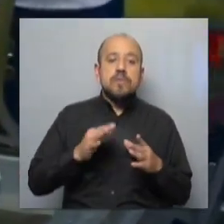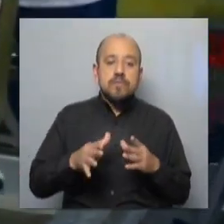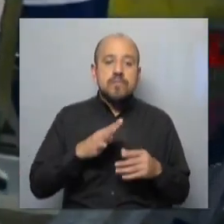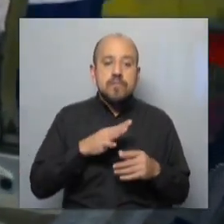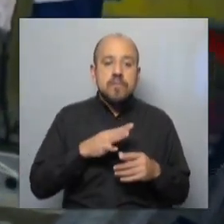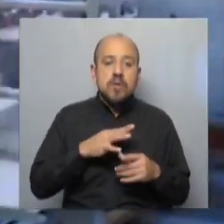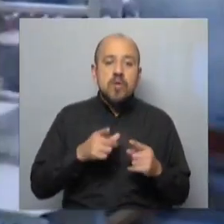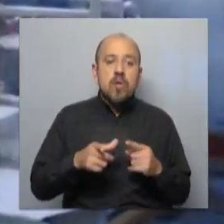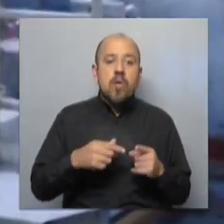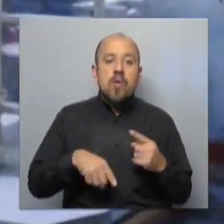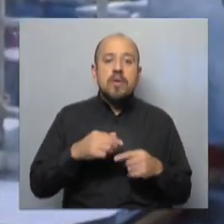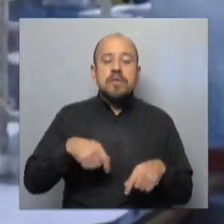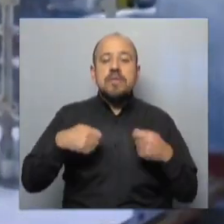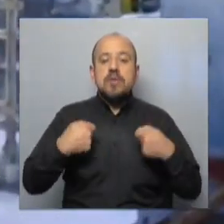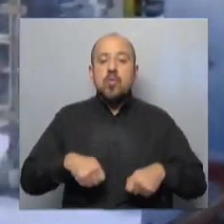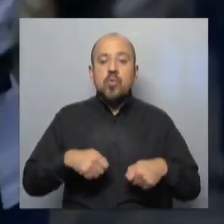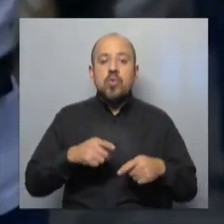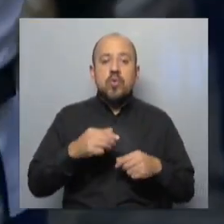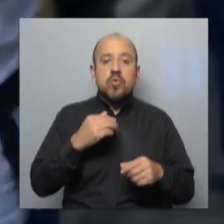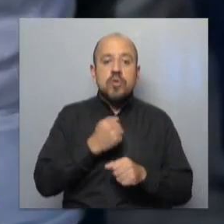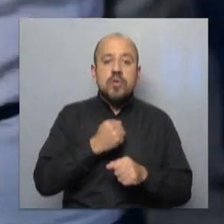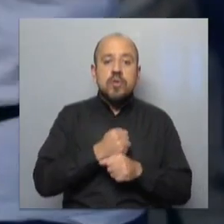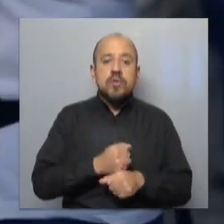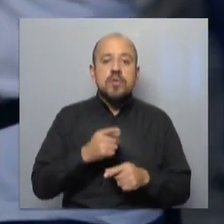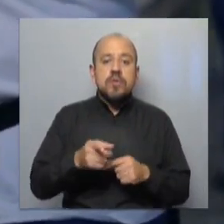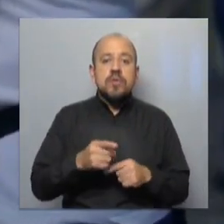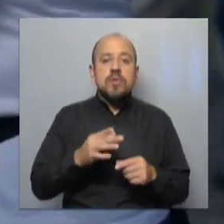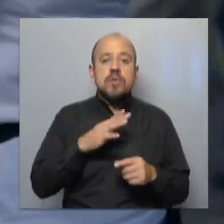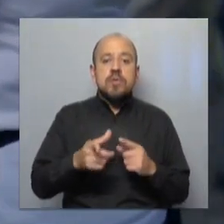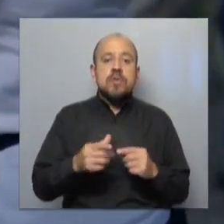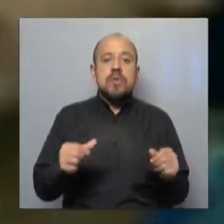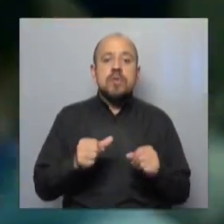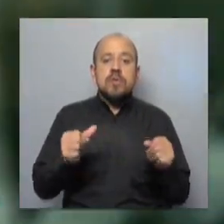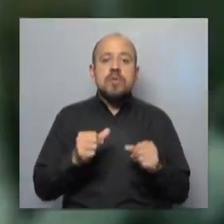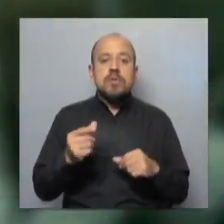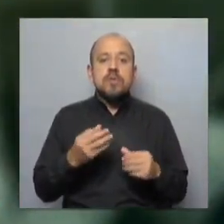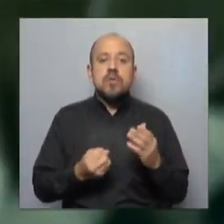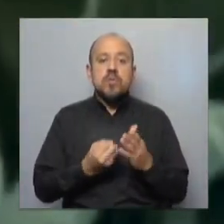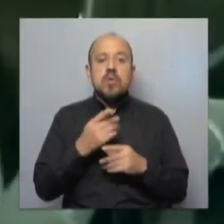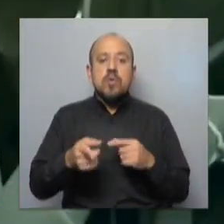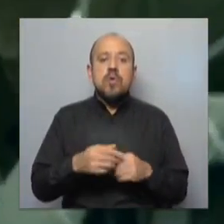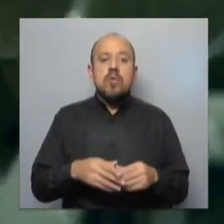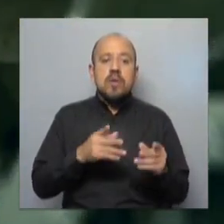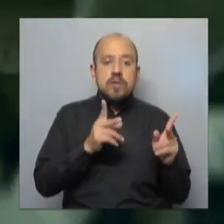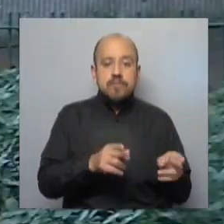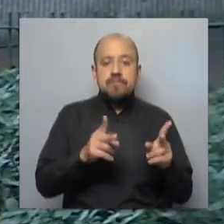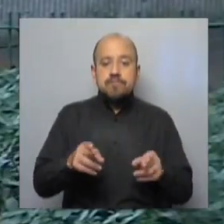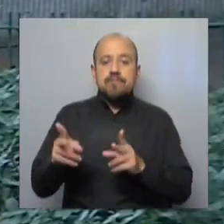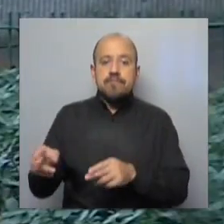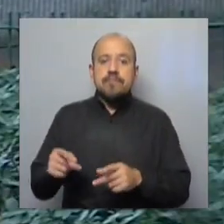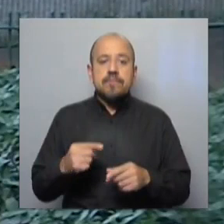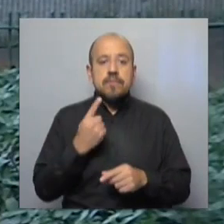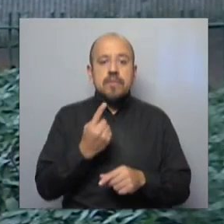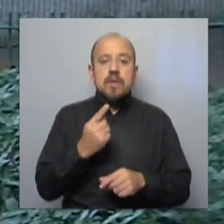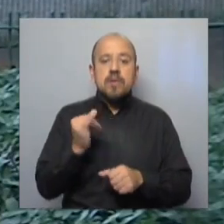ampliar la cobertura del seguro de desempleo las sectoriales tuvieran nuevos incentivos para las autopartistas primero